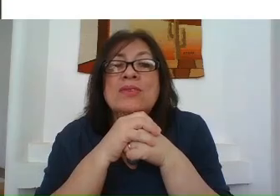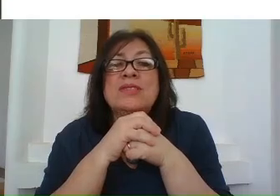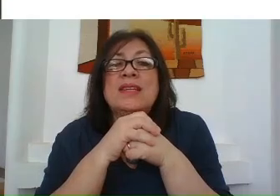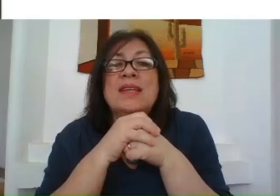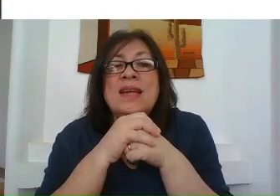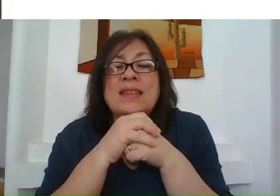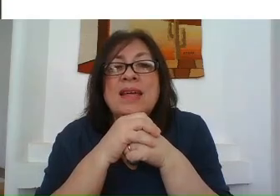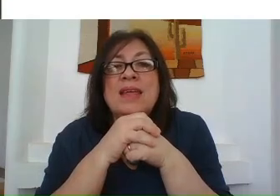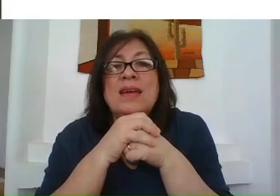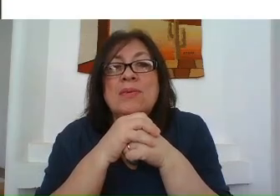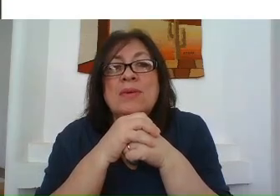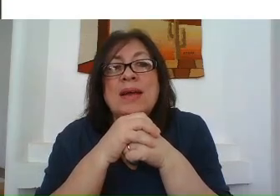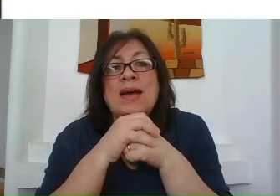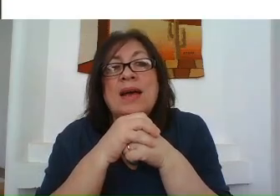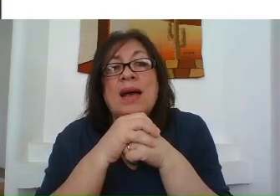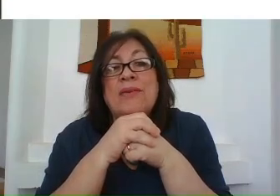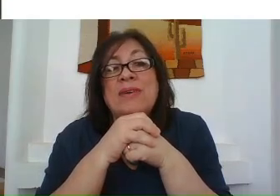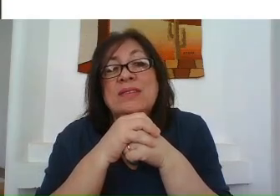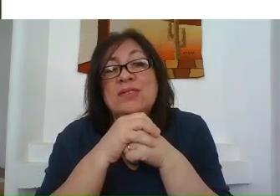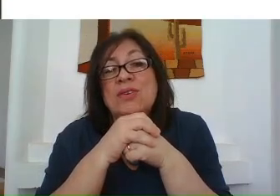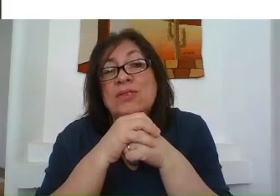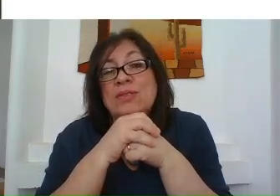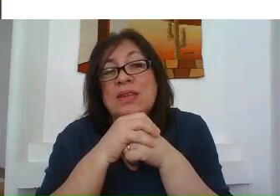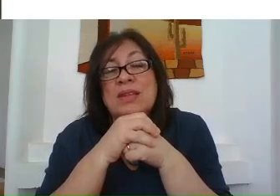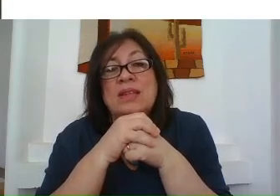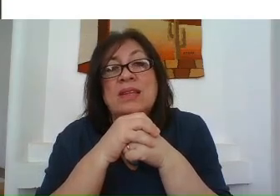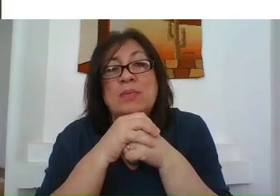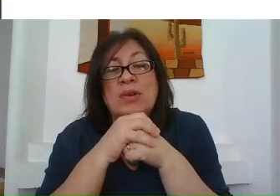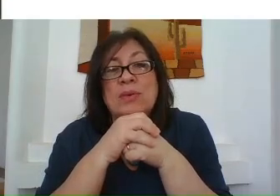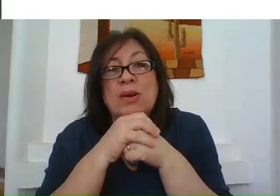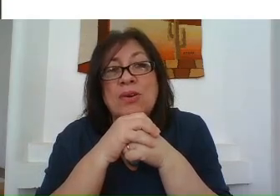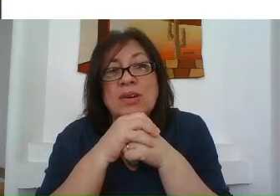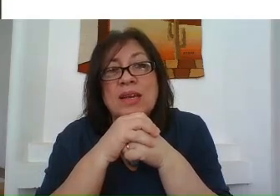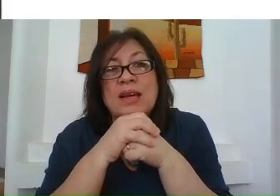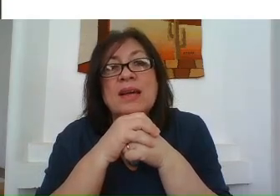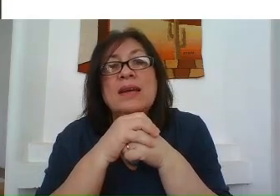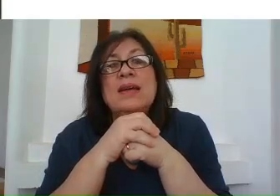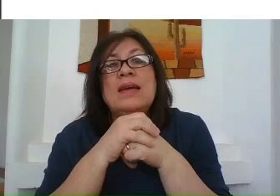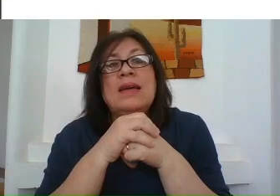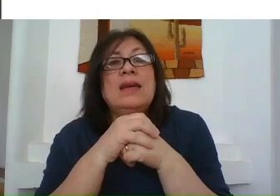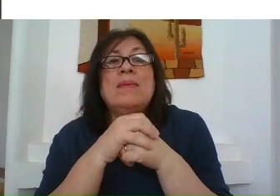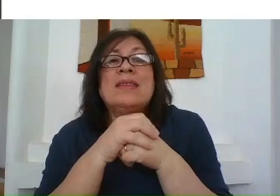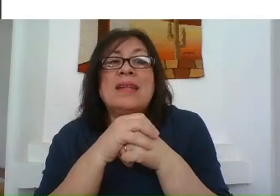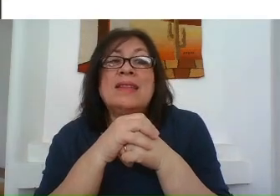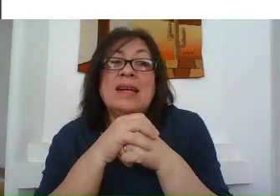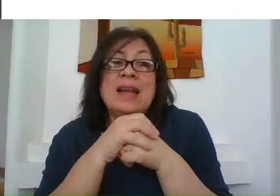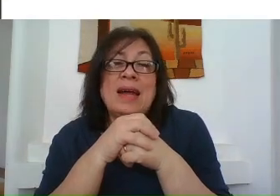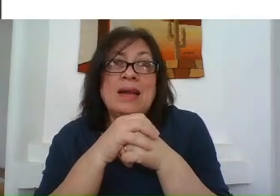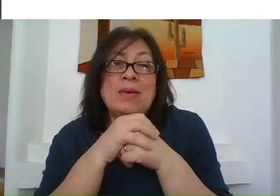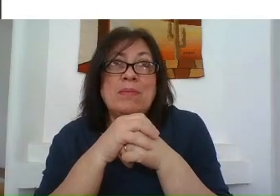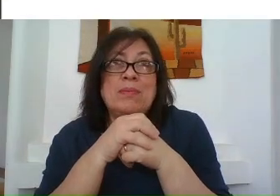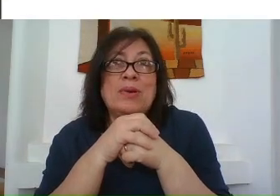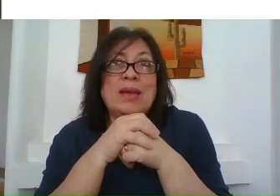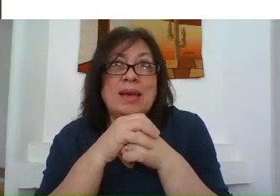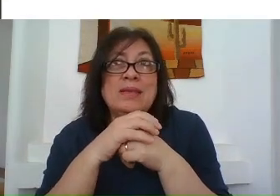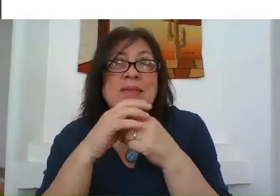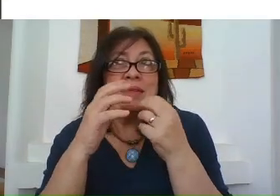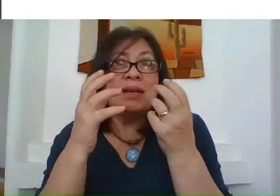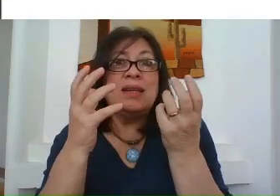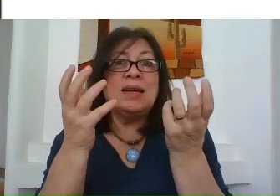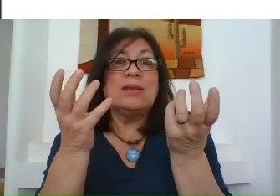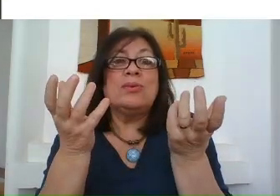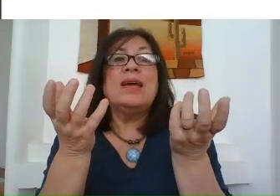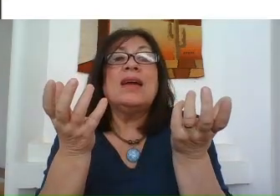Pero cuando se trata de una afección de tipo neurológica, es bastante clara porque